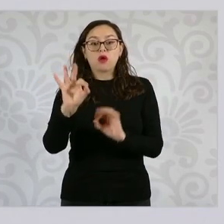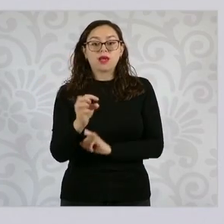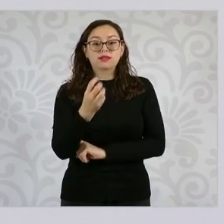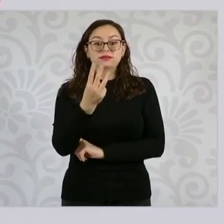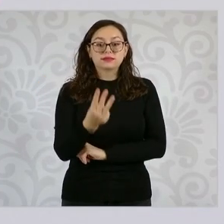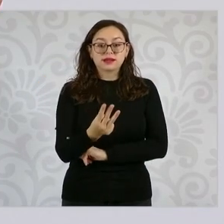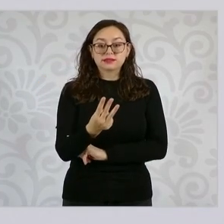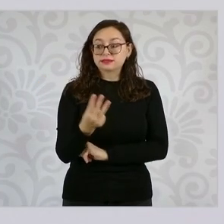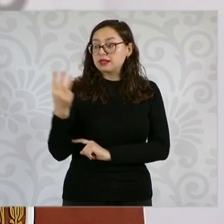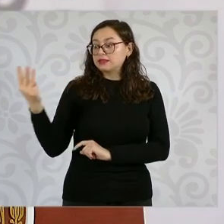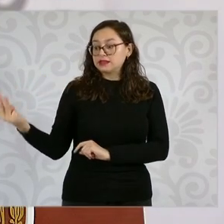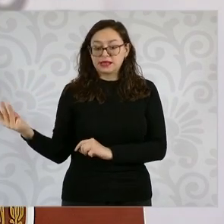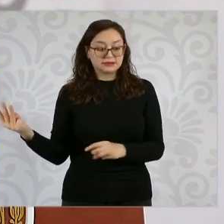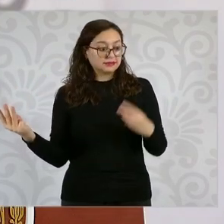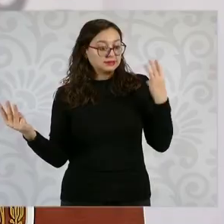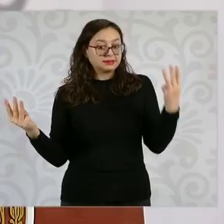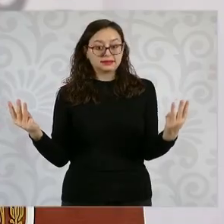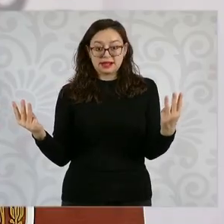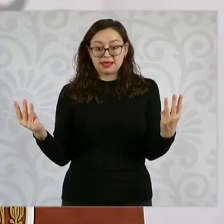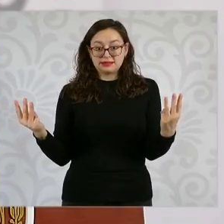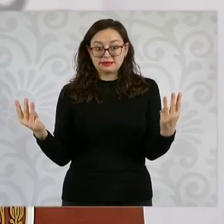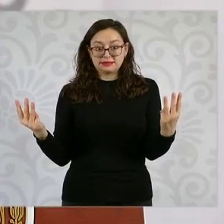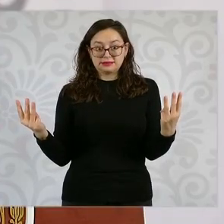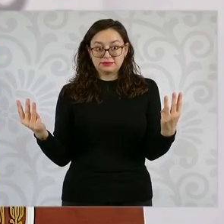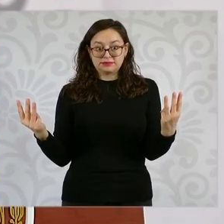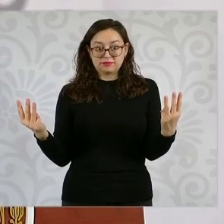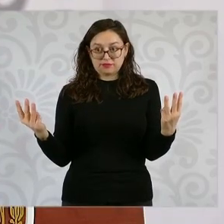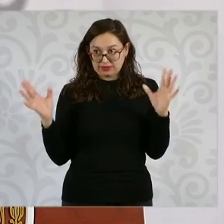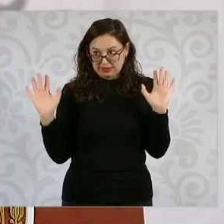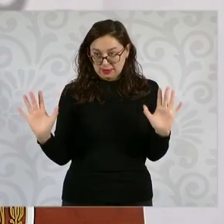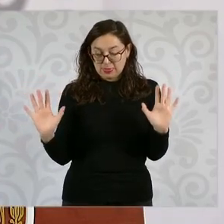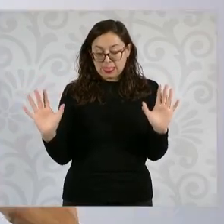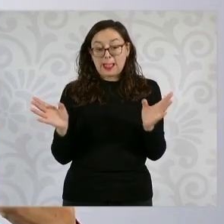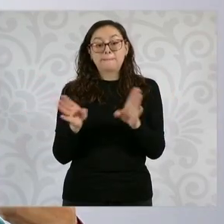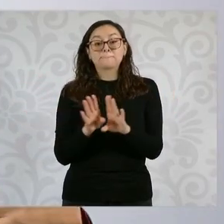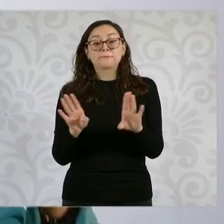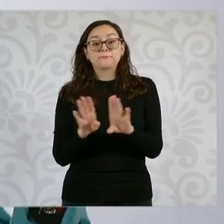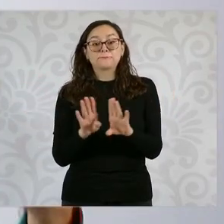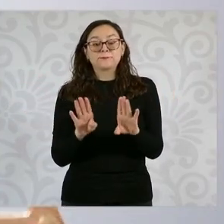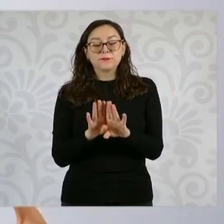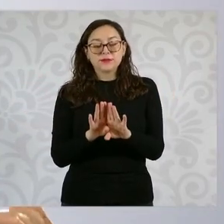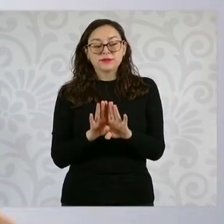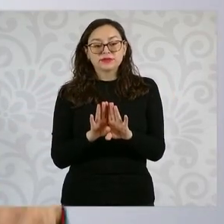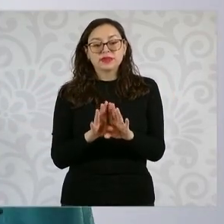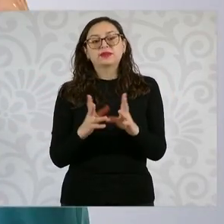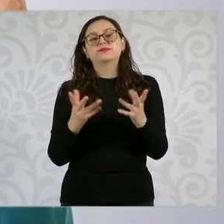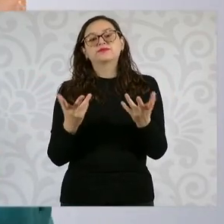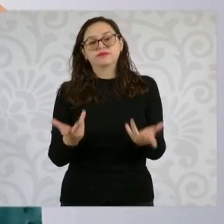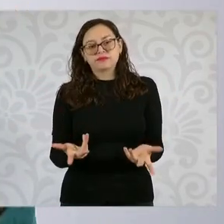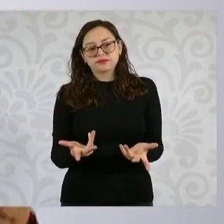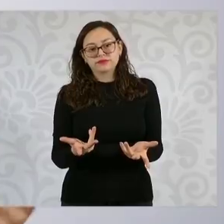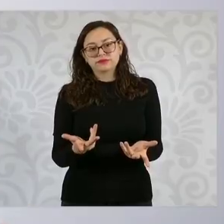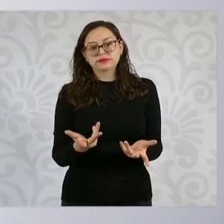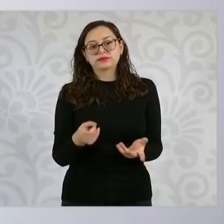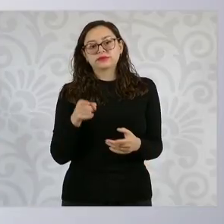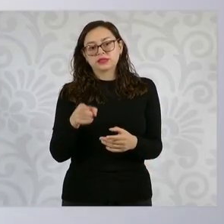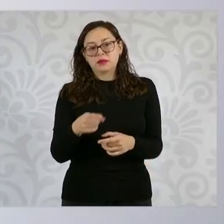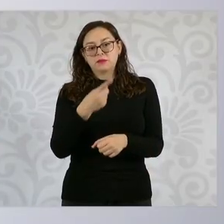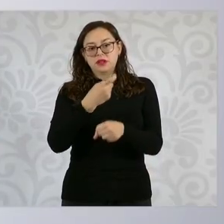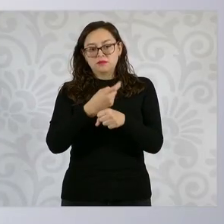puesto para que vayan a elección. ¿Cómo definimos esos 3? Pues primero, este comité va a seleccionar